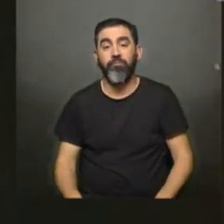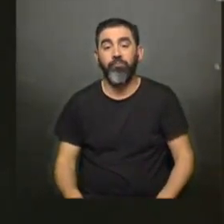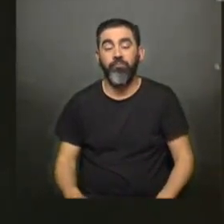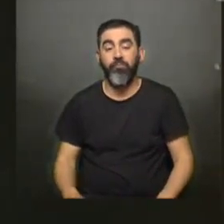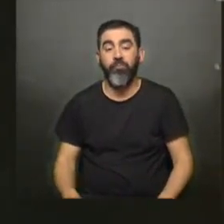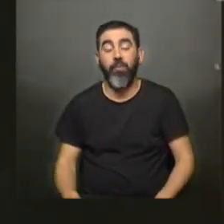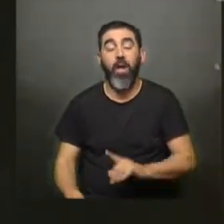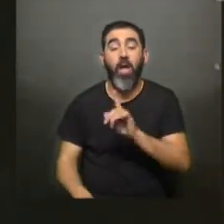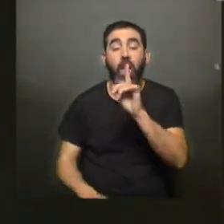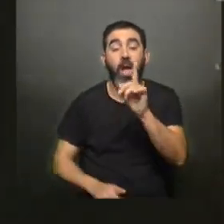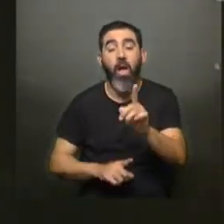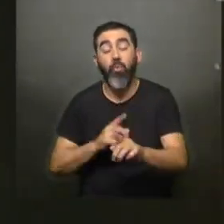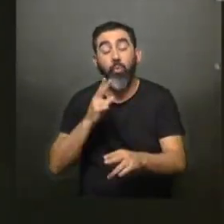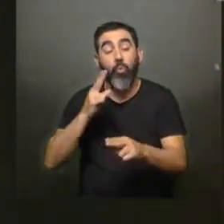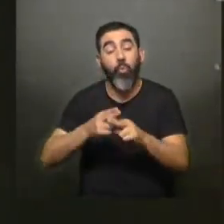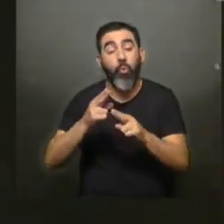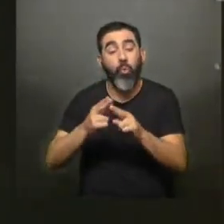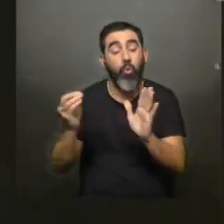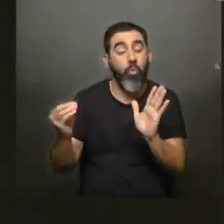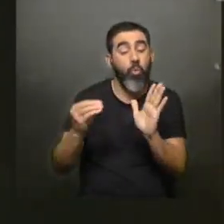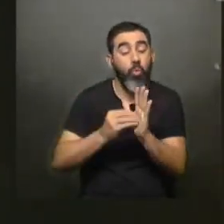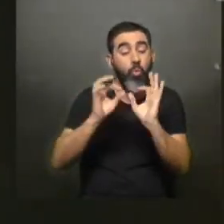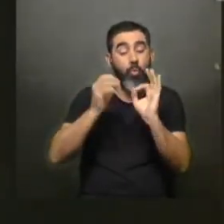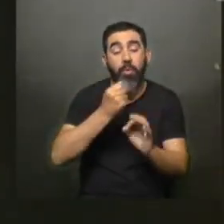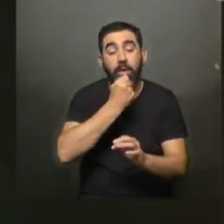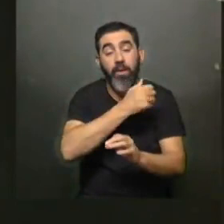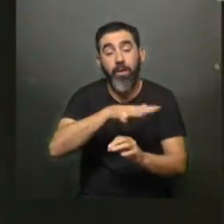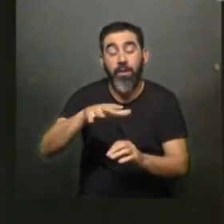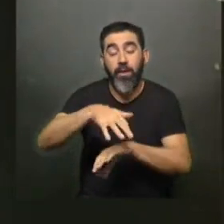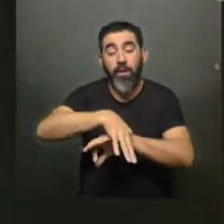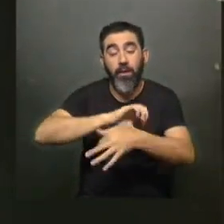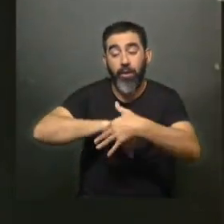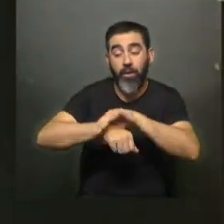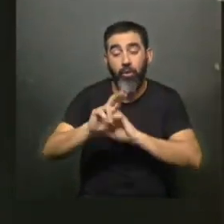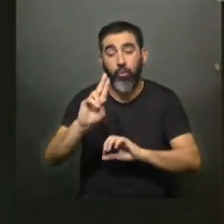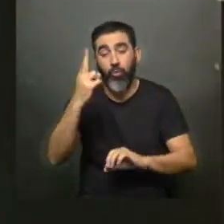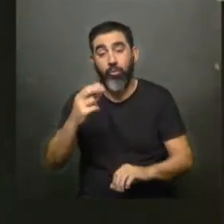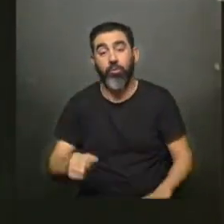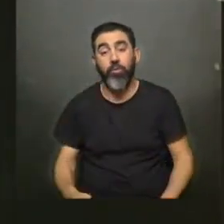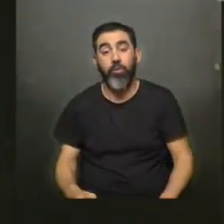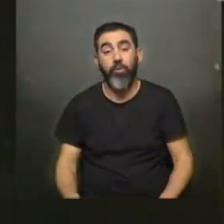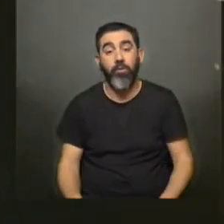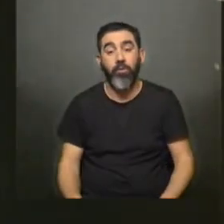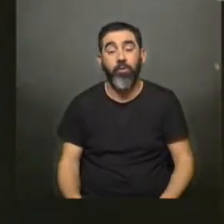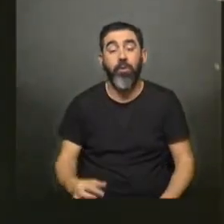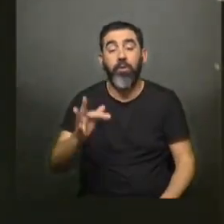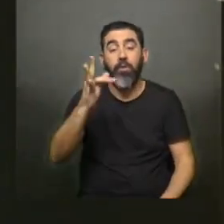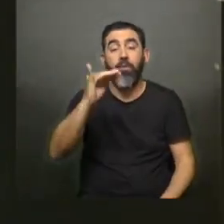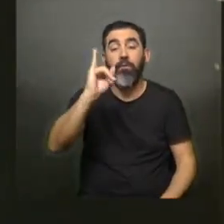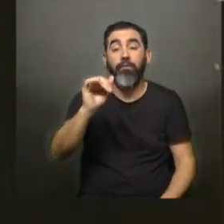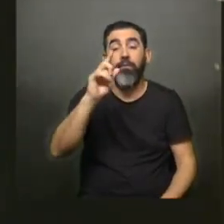algunos nombres que marcaron justamente la historia de la arqueología en Uruguay. José Enrique